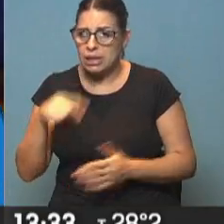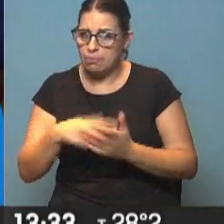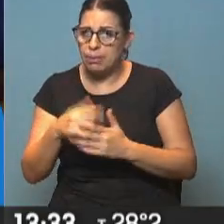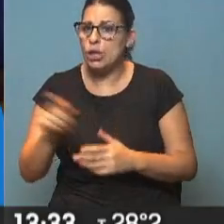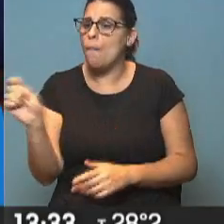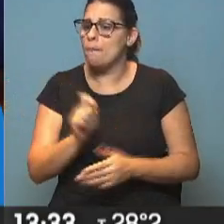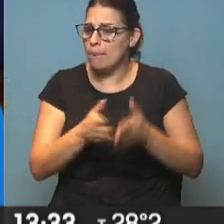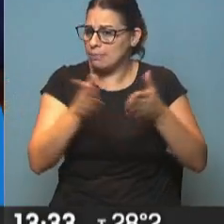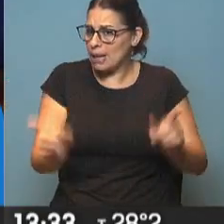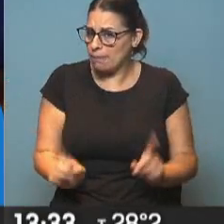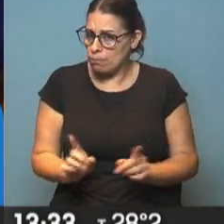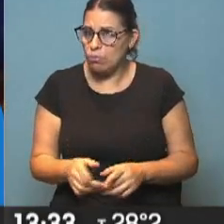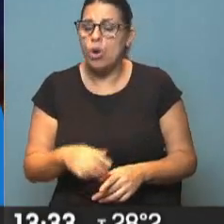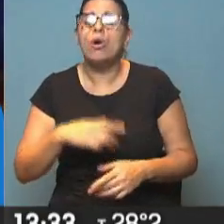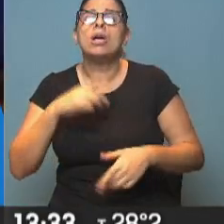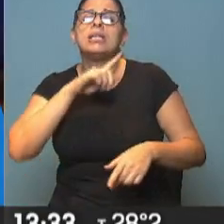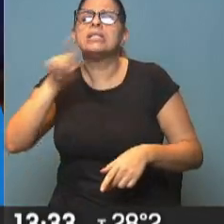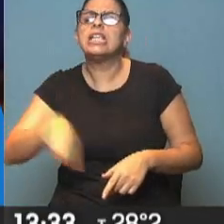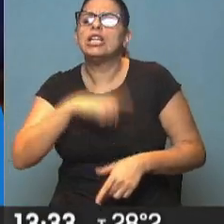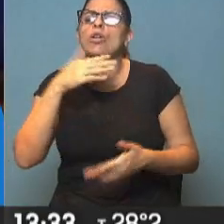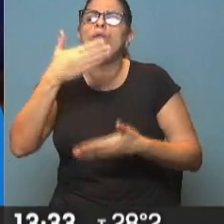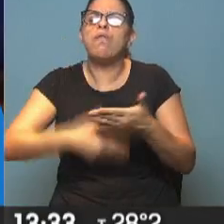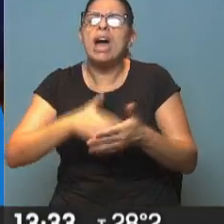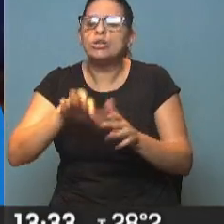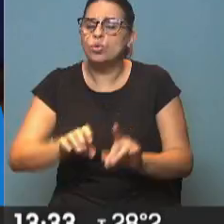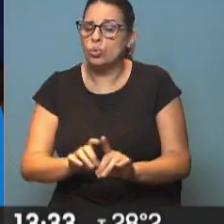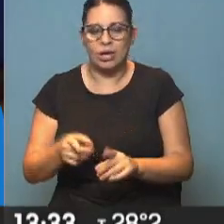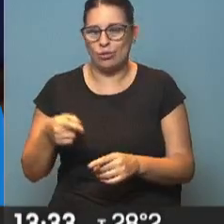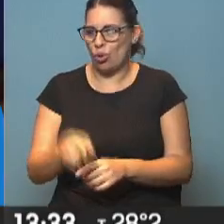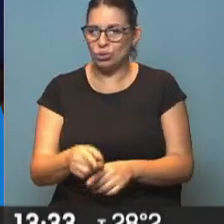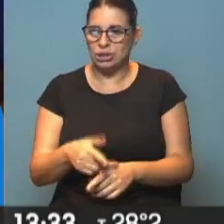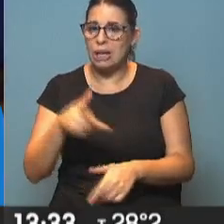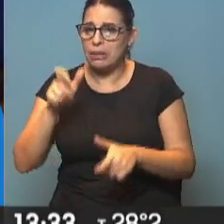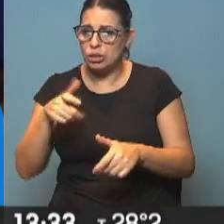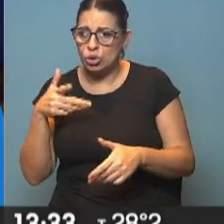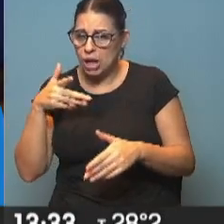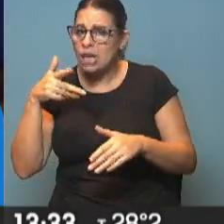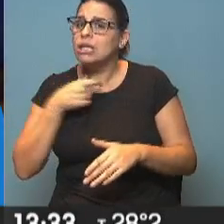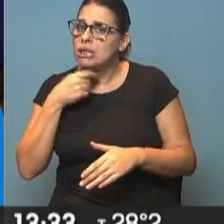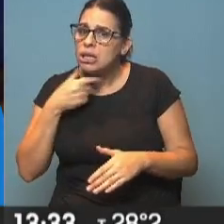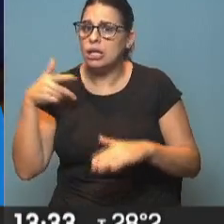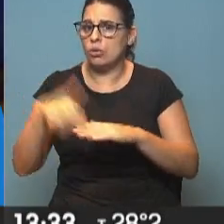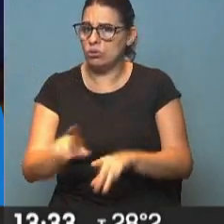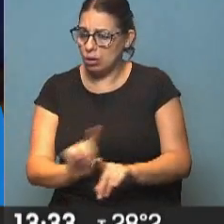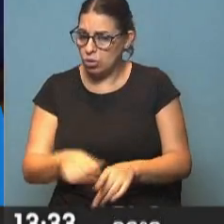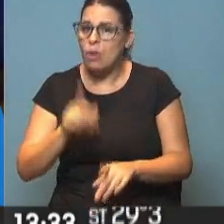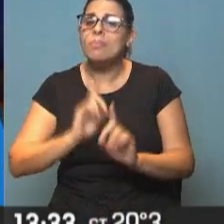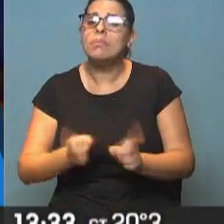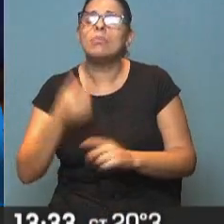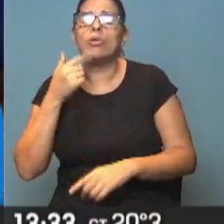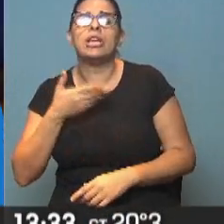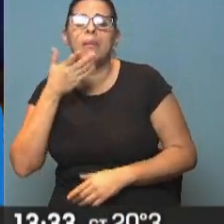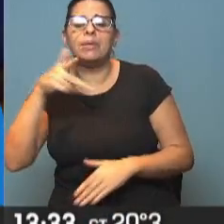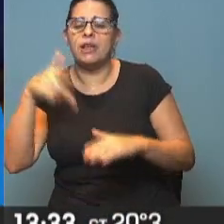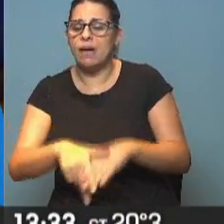el día entonces como el ciclo de facturación no es oponible eso al consumidor con lo cual el día que se da la baja automáticamente